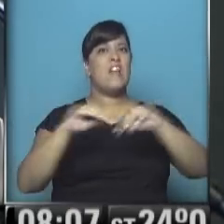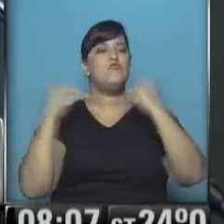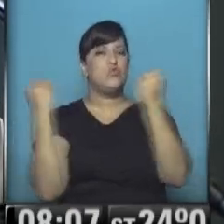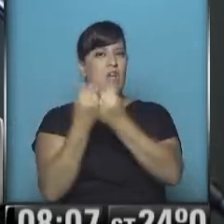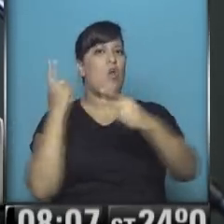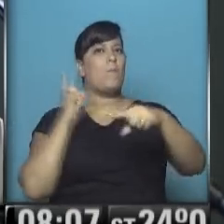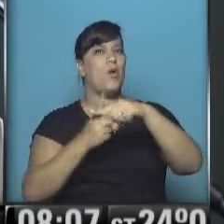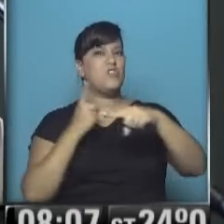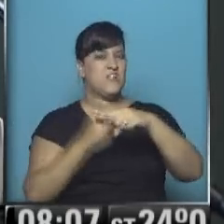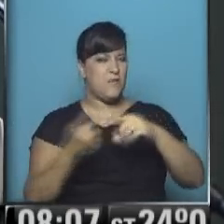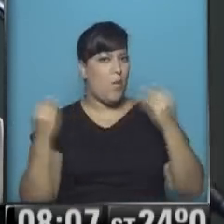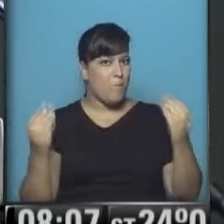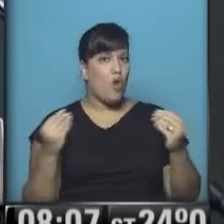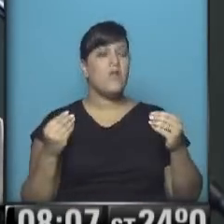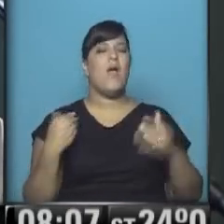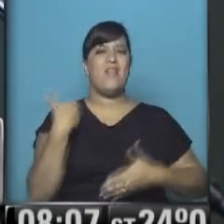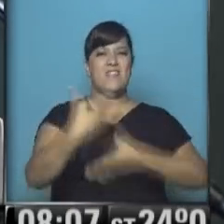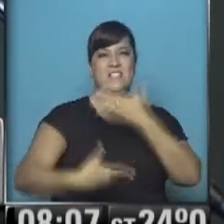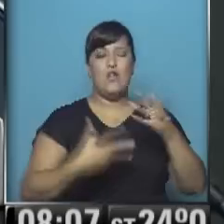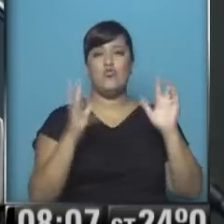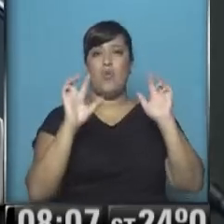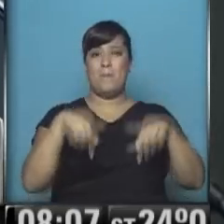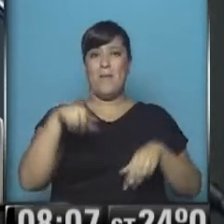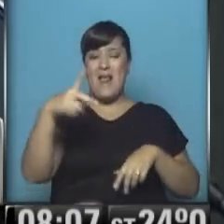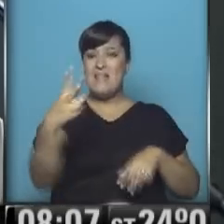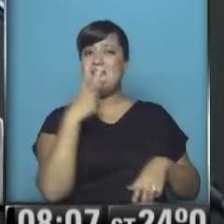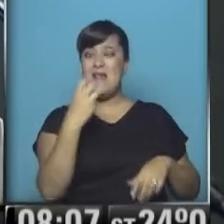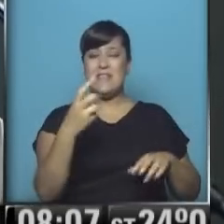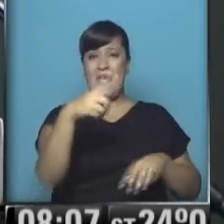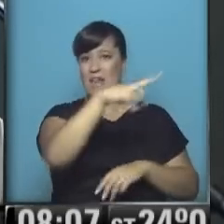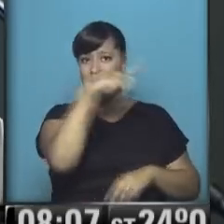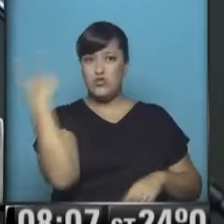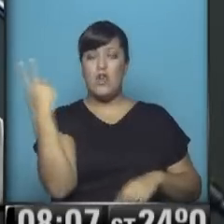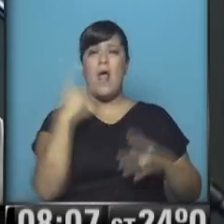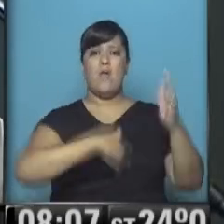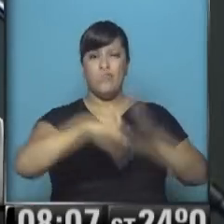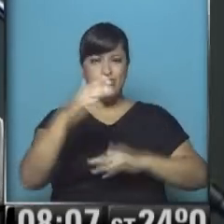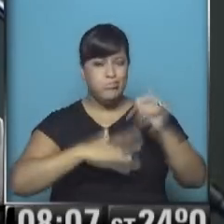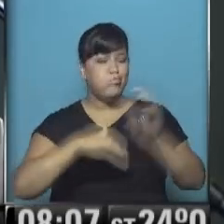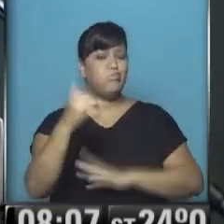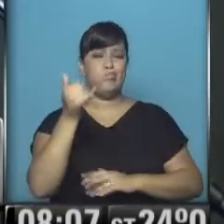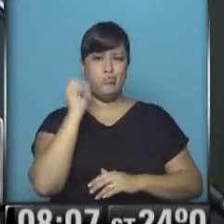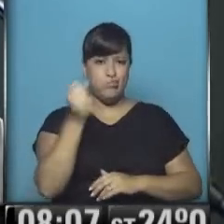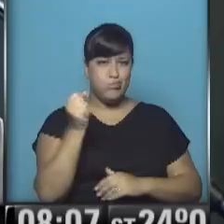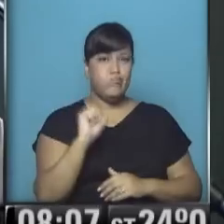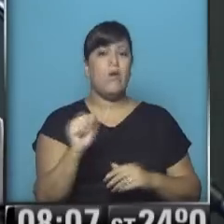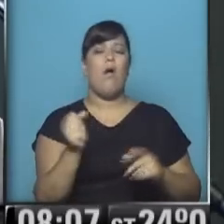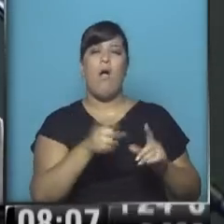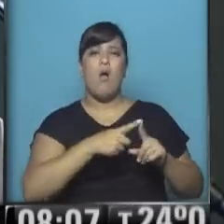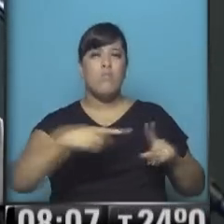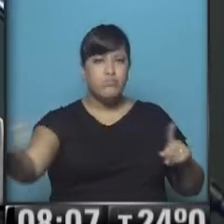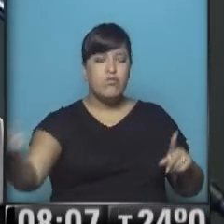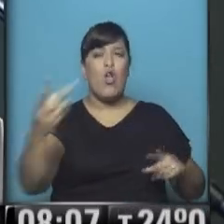en virtud del desarrollo del Plan Energético Nacional. Se ejecutaron obras de infraestructura por una extensión equivalente